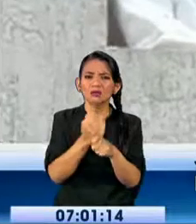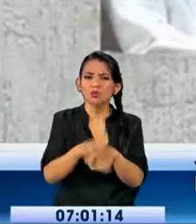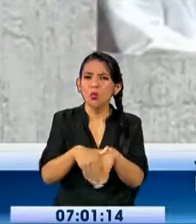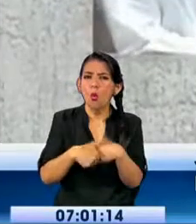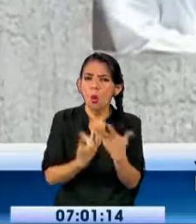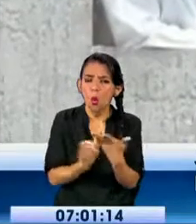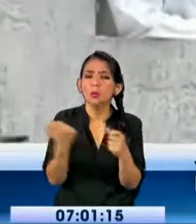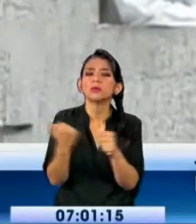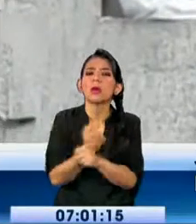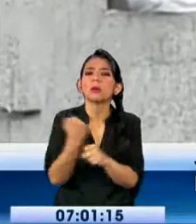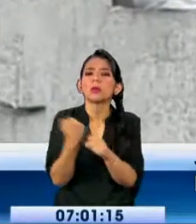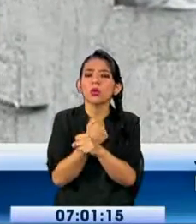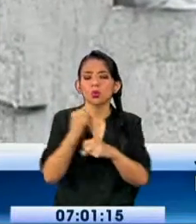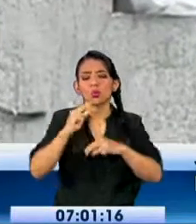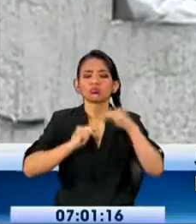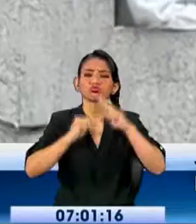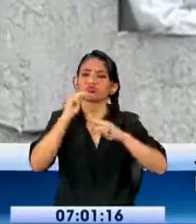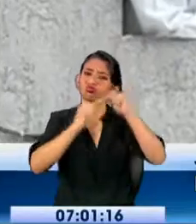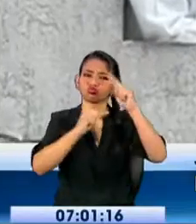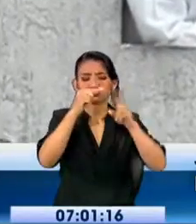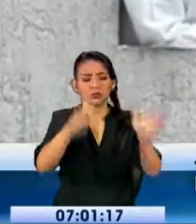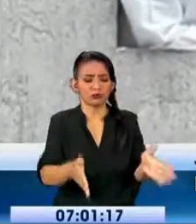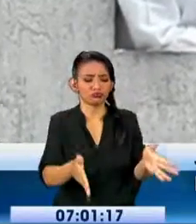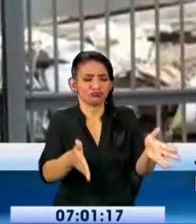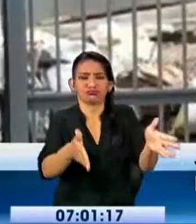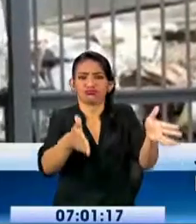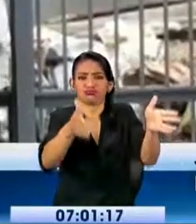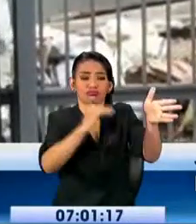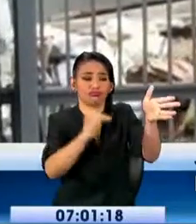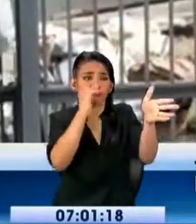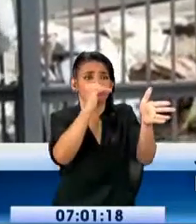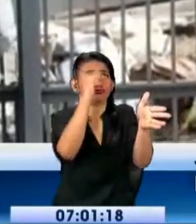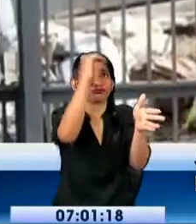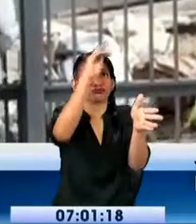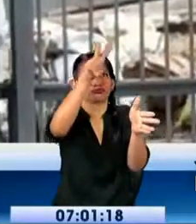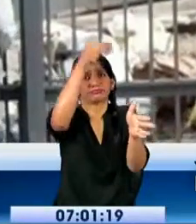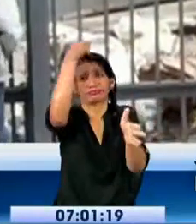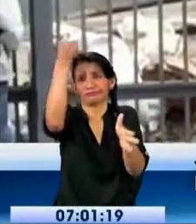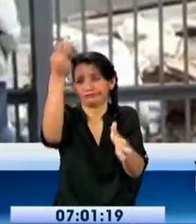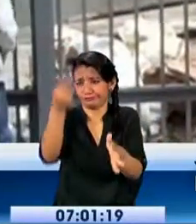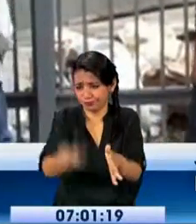piso mientras realizaba trabajos de albañilería en una vivienda de la ciudad de Cuenca.